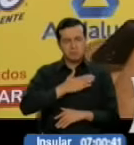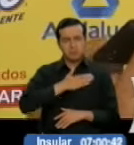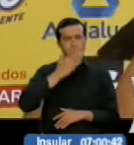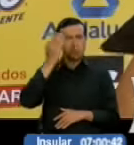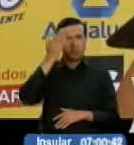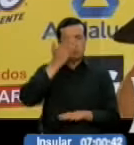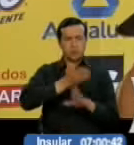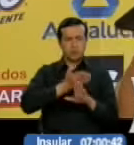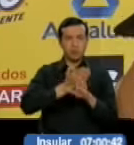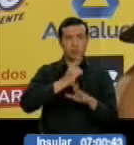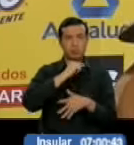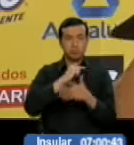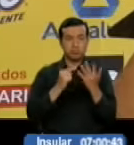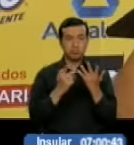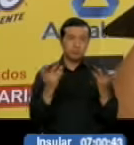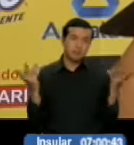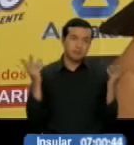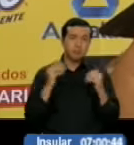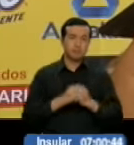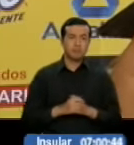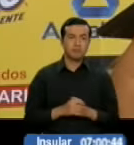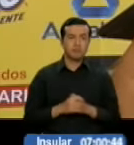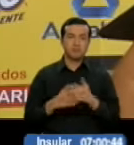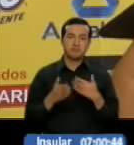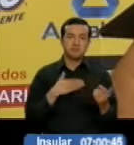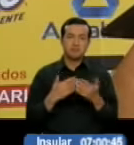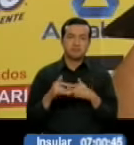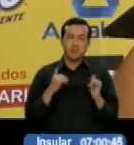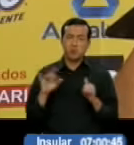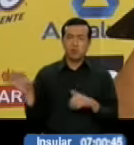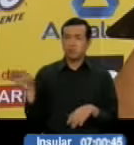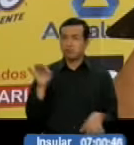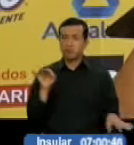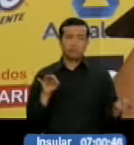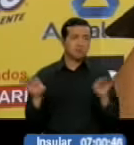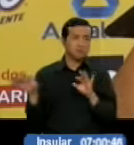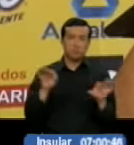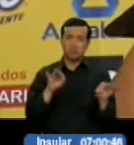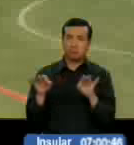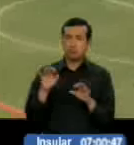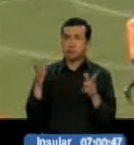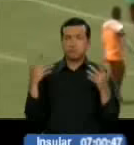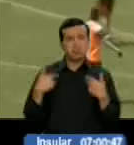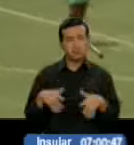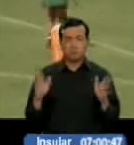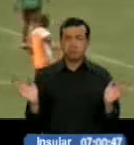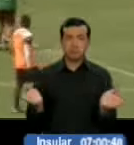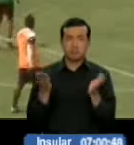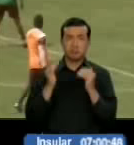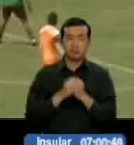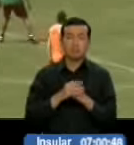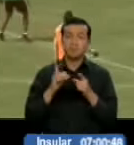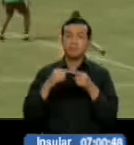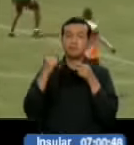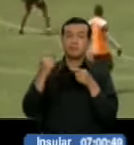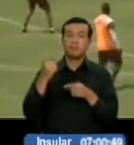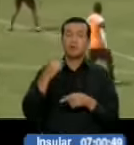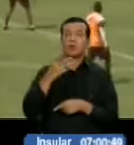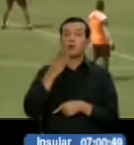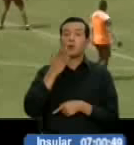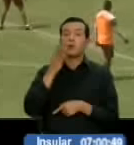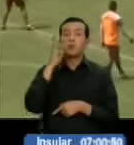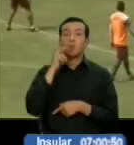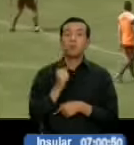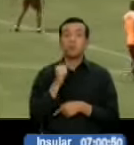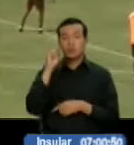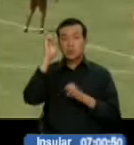y algunas cosas, bueno, y no me importa que juegue un jugador de 17 años y un jugador de 38. Para el encuentro ante Deportivo Cuenca,